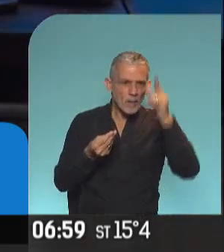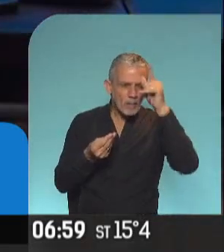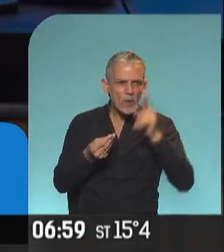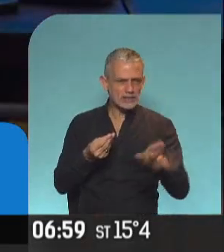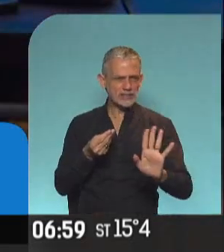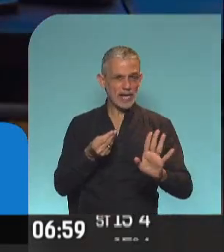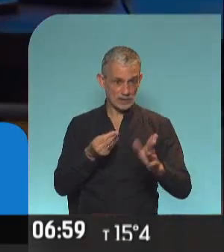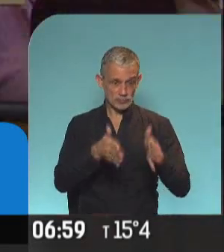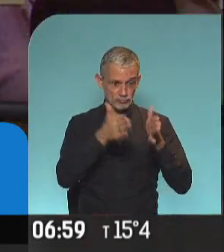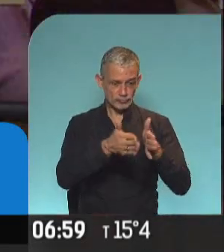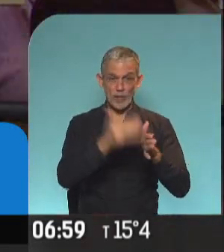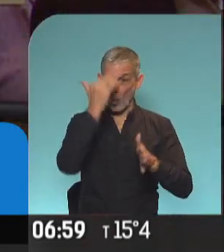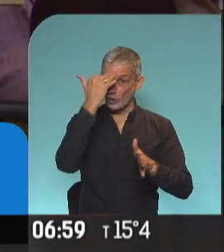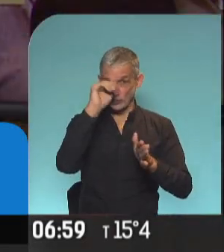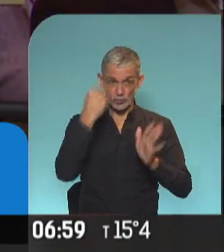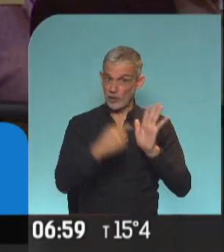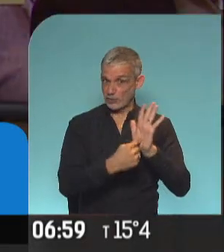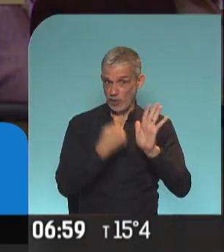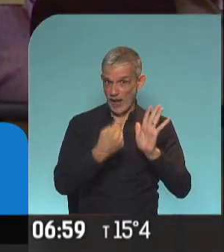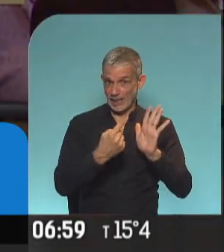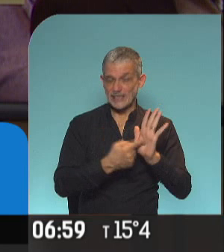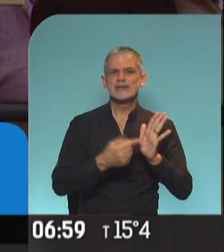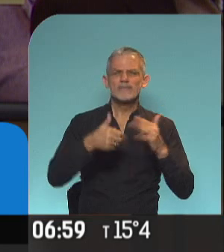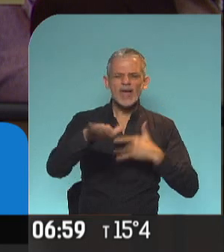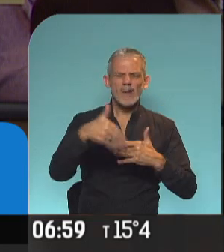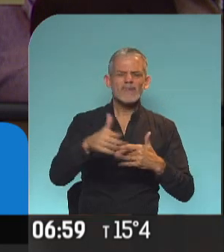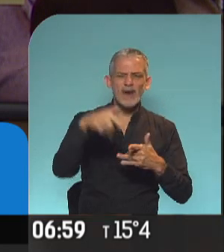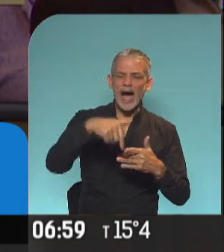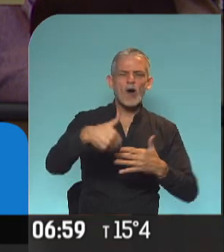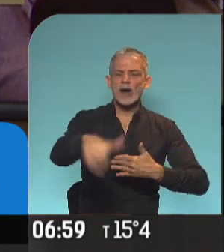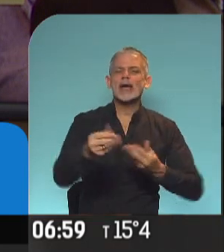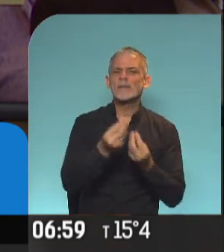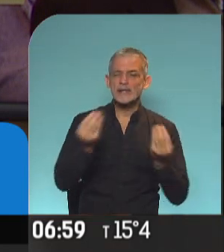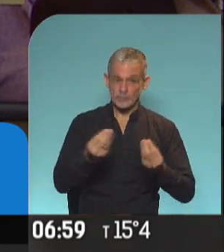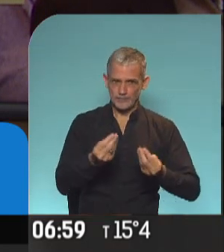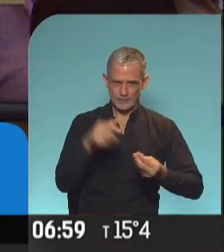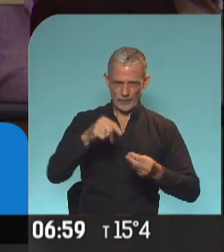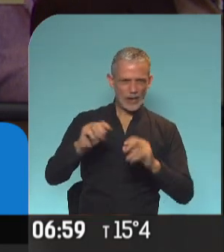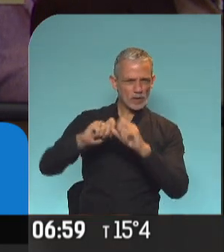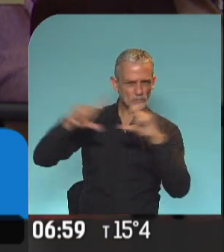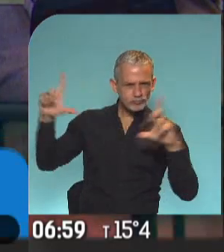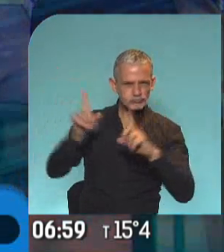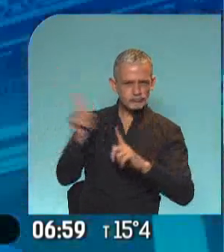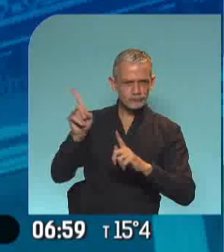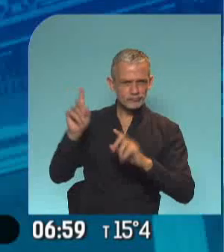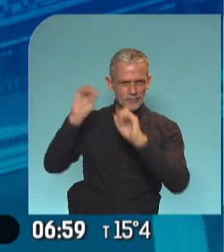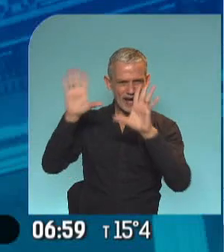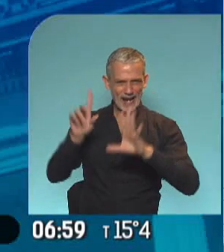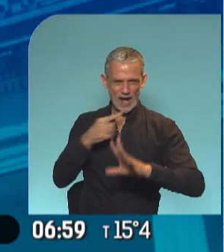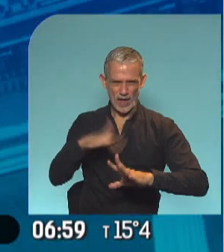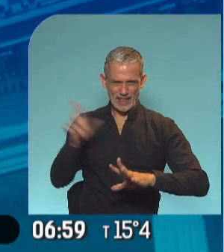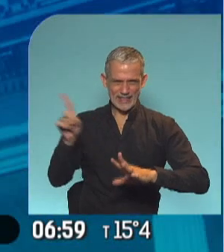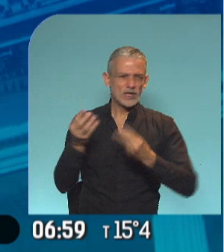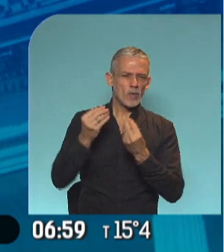hecho, así lo establece la Constitución Nacional. ¿Qué es lo que va a pasar de ahora en más? Bueno, en esta placa te vamos a explicar qué es lo que va a ocurrir con